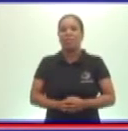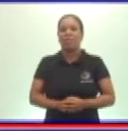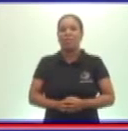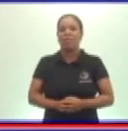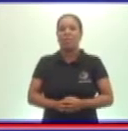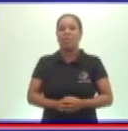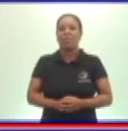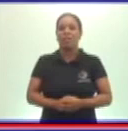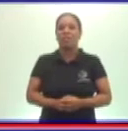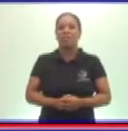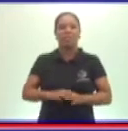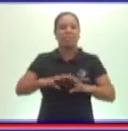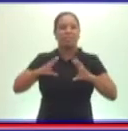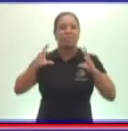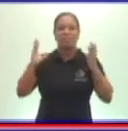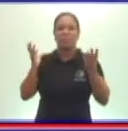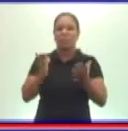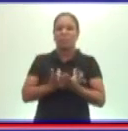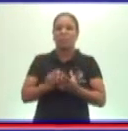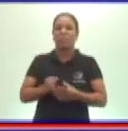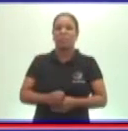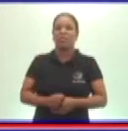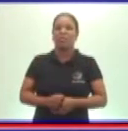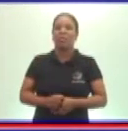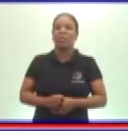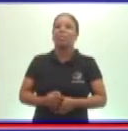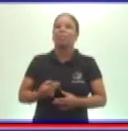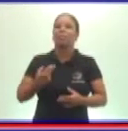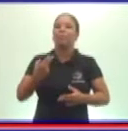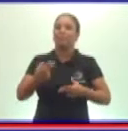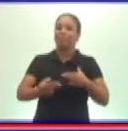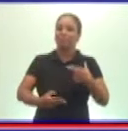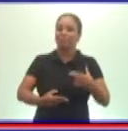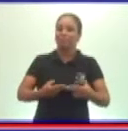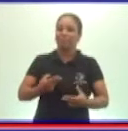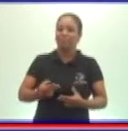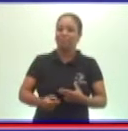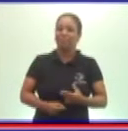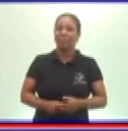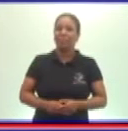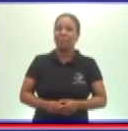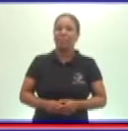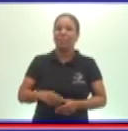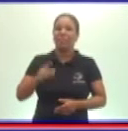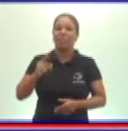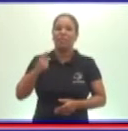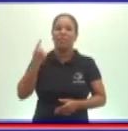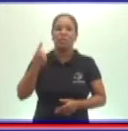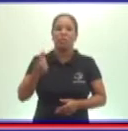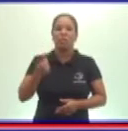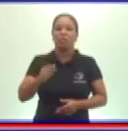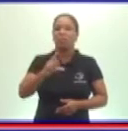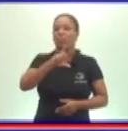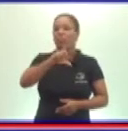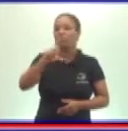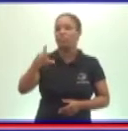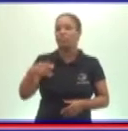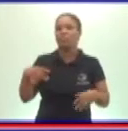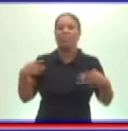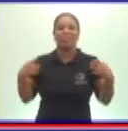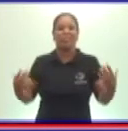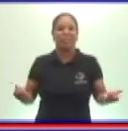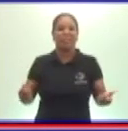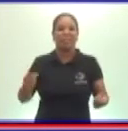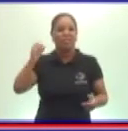en sentido general a la realización de su definición. Es decir, ¿qué es la